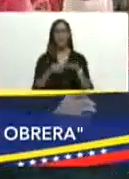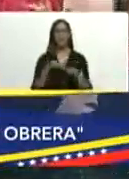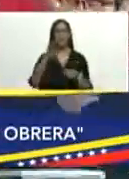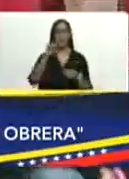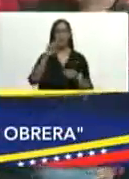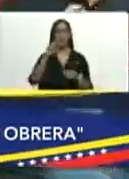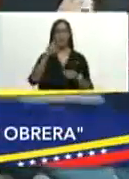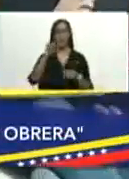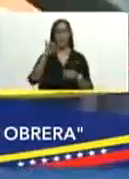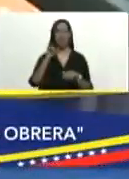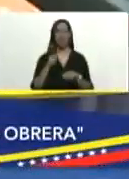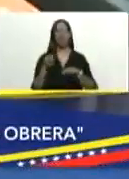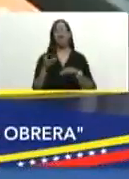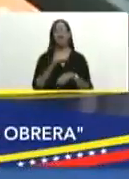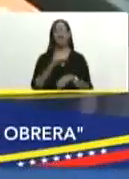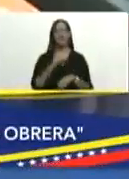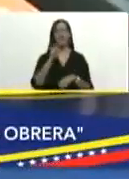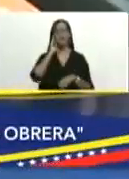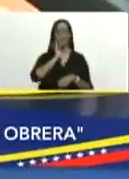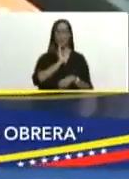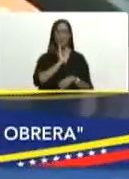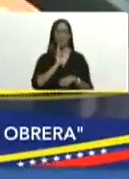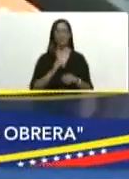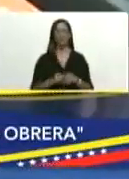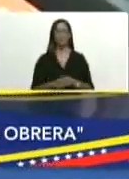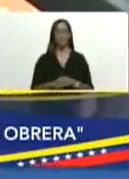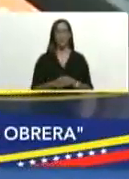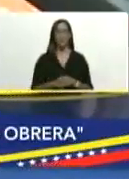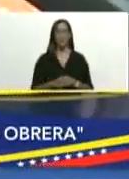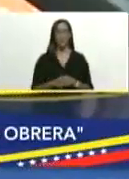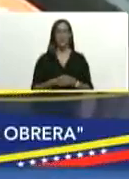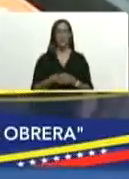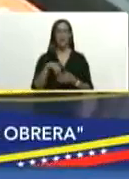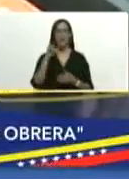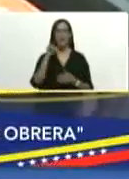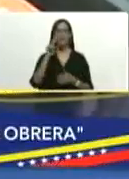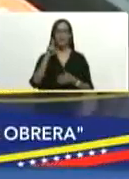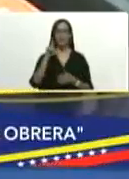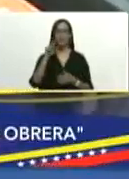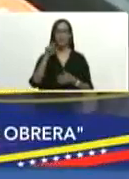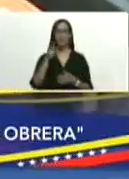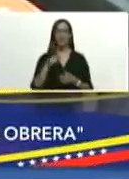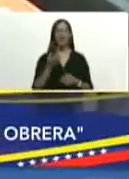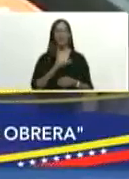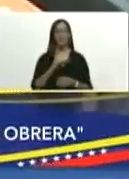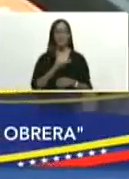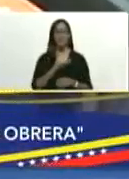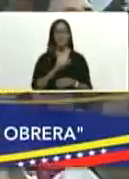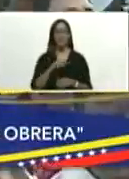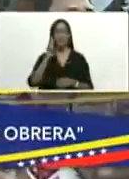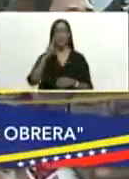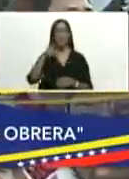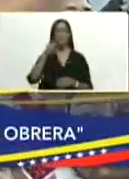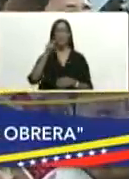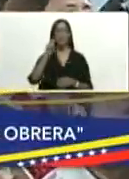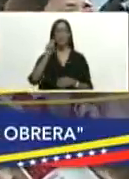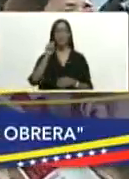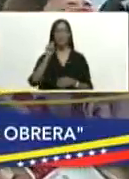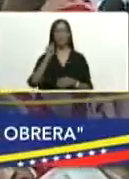Hernández alcalde ciudad Bolívar a yulibeth García alcaldesa de upata